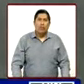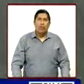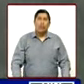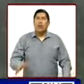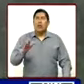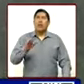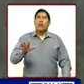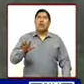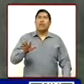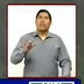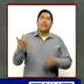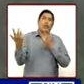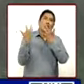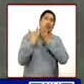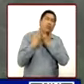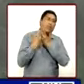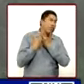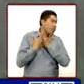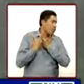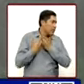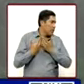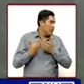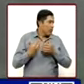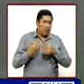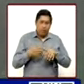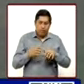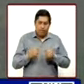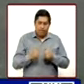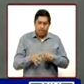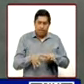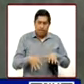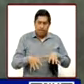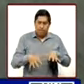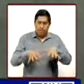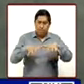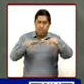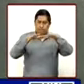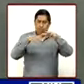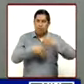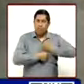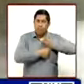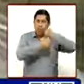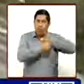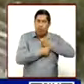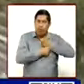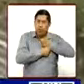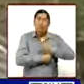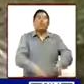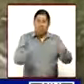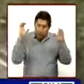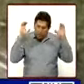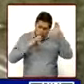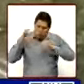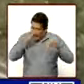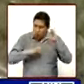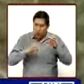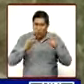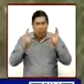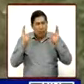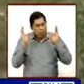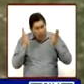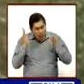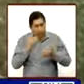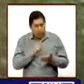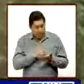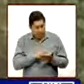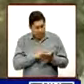En coordinación con la unidad de drones del ejército estamos realizando la búsqueda en los lugares donde se sospecha o donde se